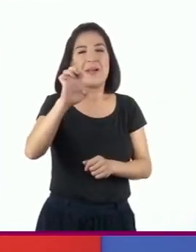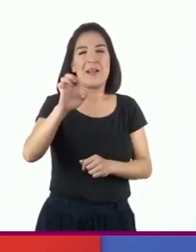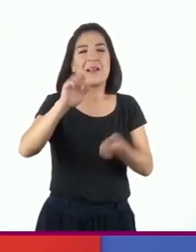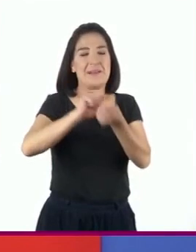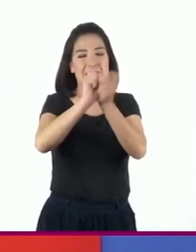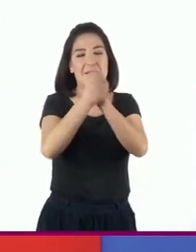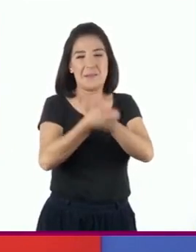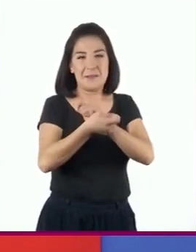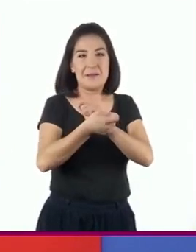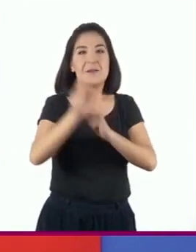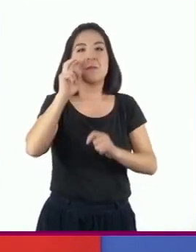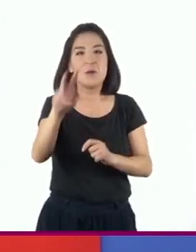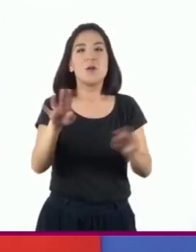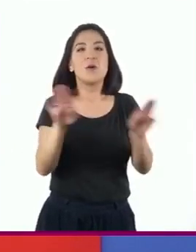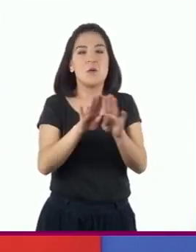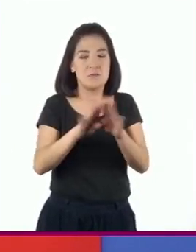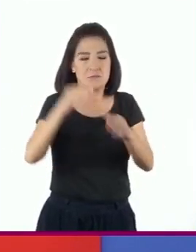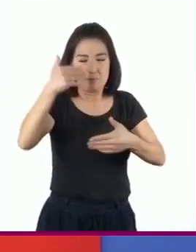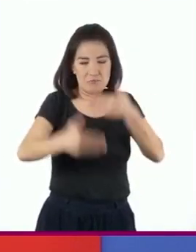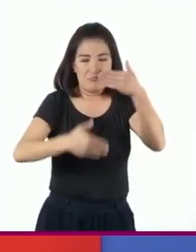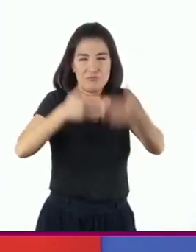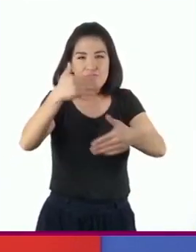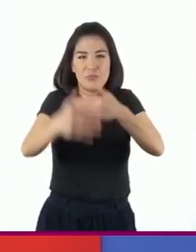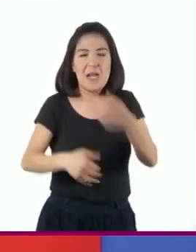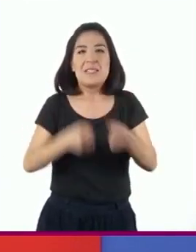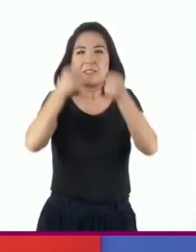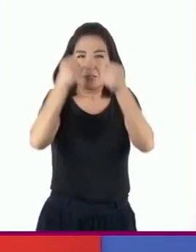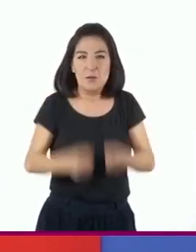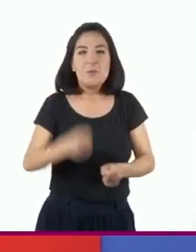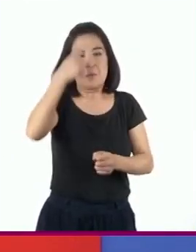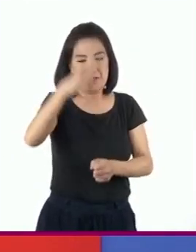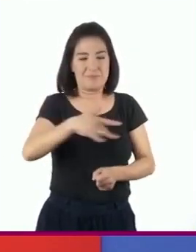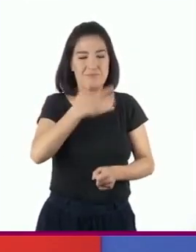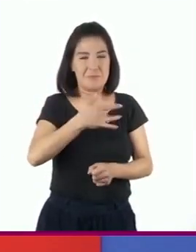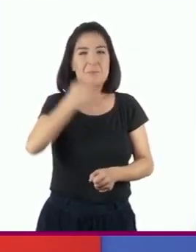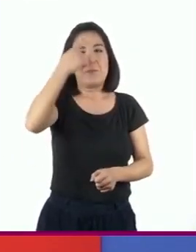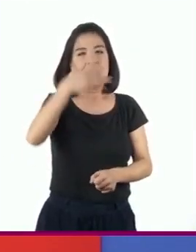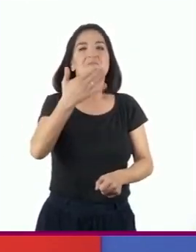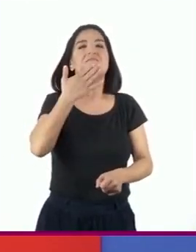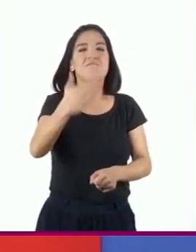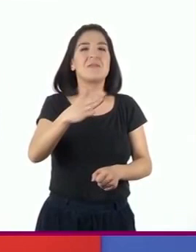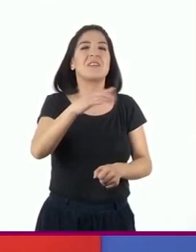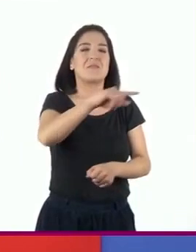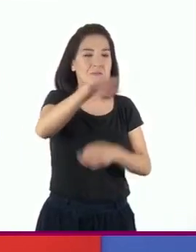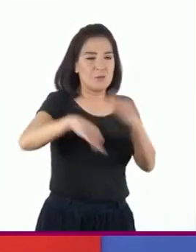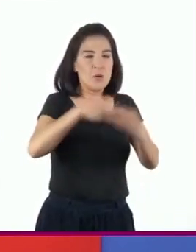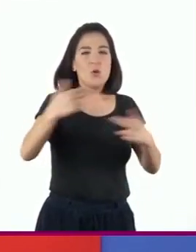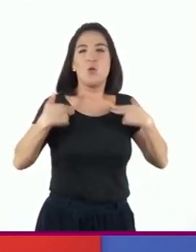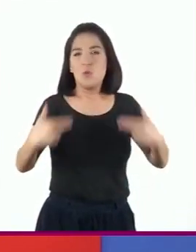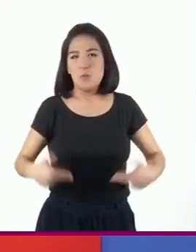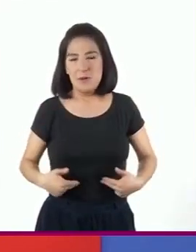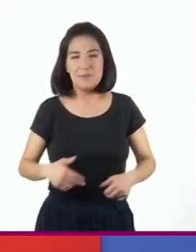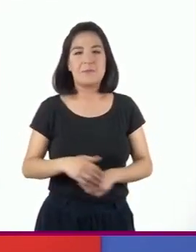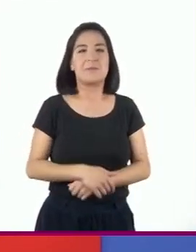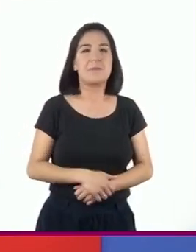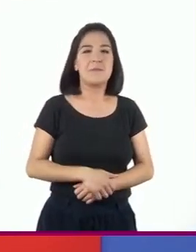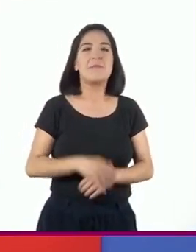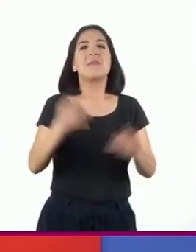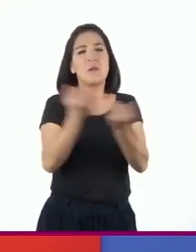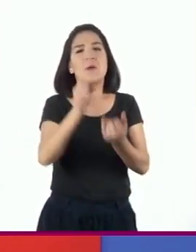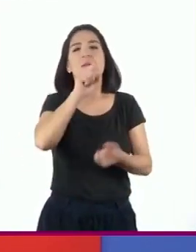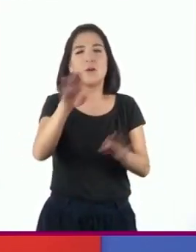tendrá un enorme impacto evolutivo, lo que potencialmente afectará la evolución de casi todas las especies. ¿Cómo